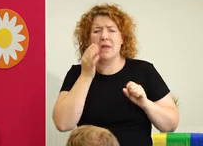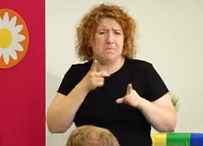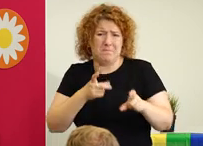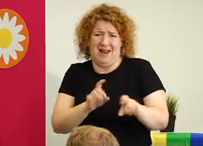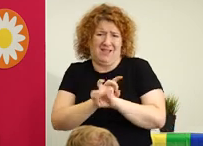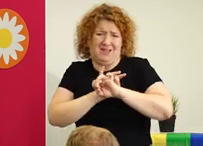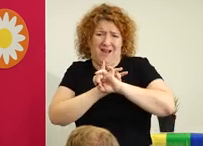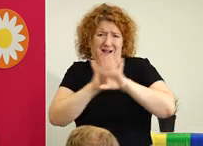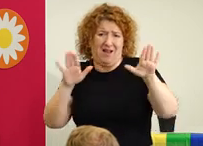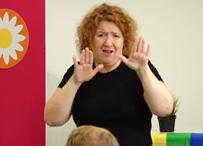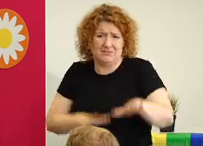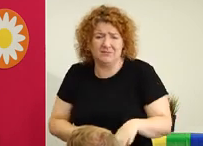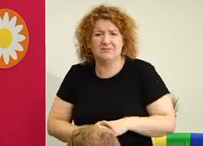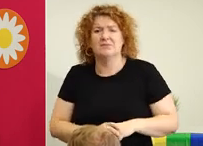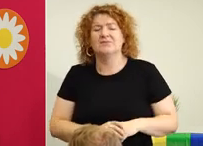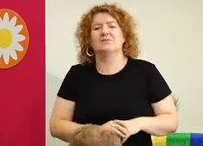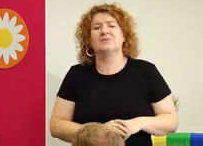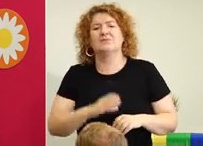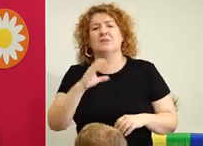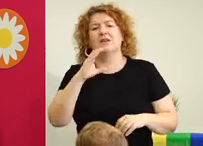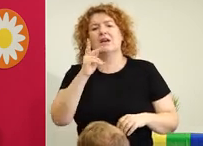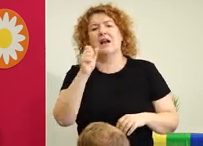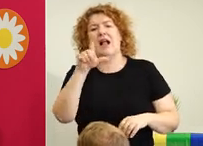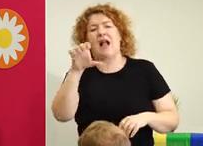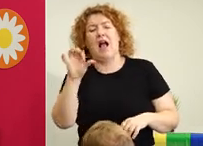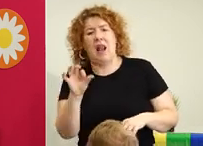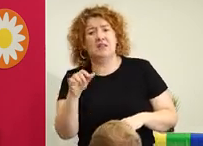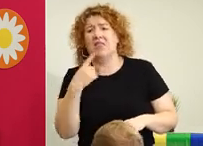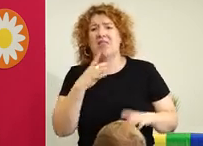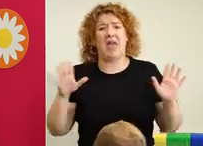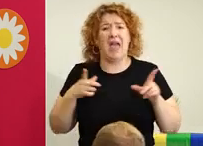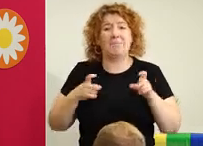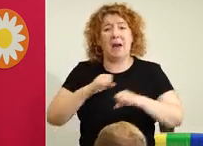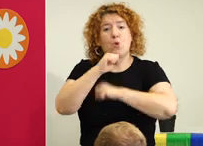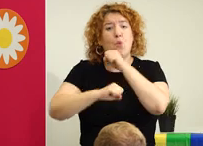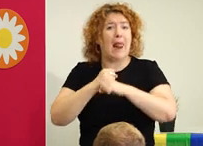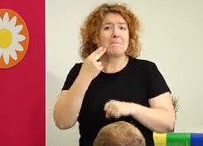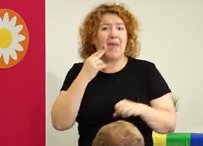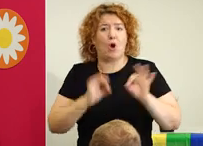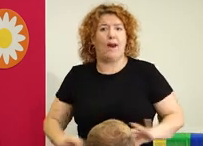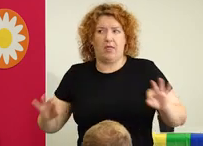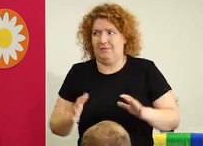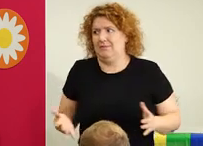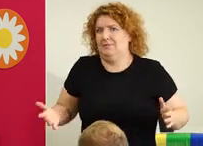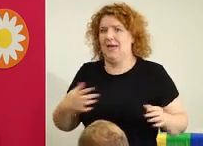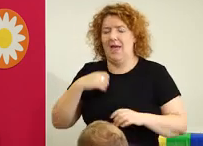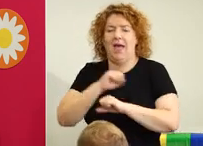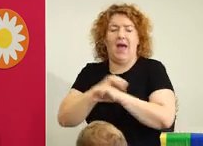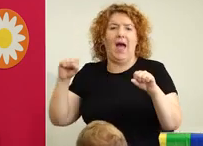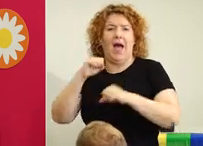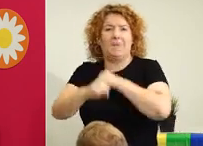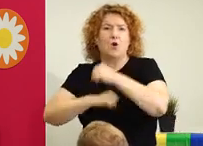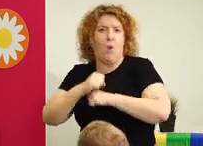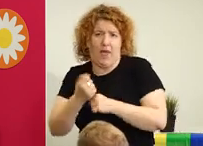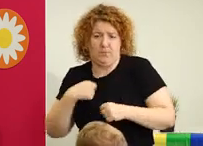belicista a más no poder, que se llama Kaya Kallas, que dice que no le tenemos que tener miedo a las armas nucleares. Claro que le tenemos miedo a las armas